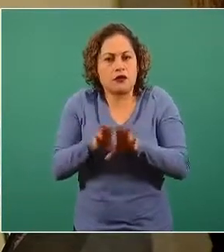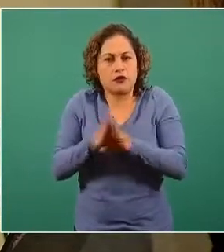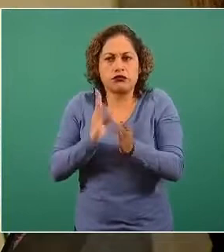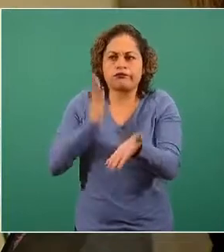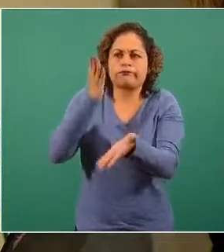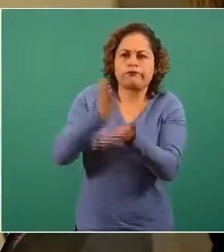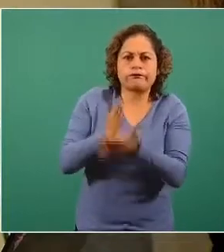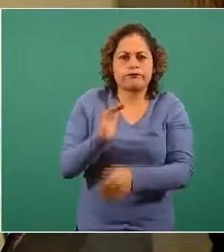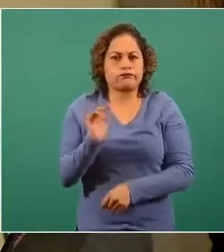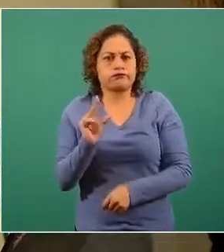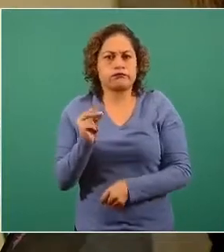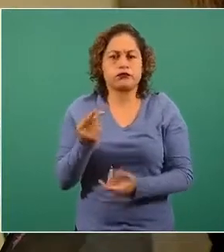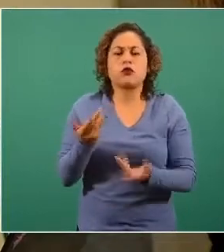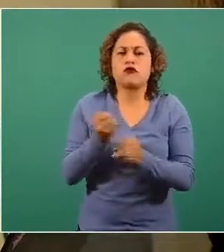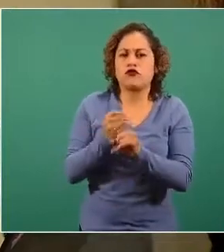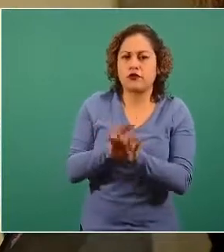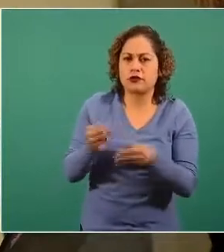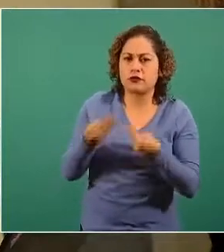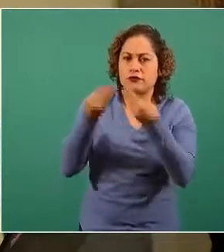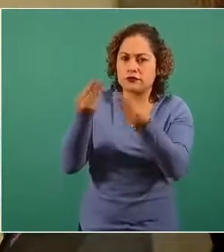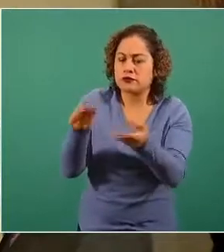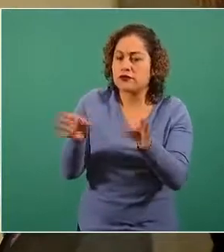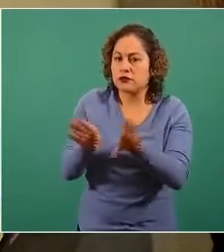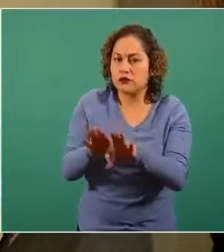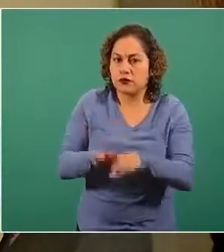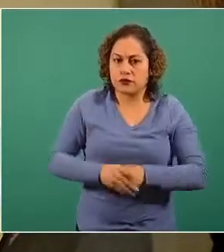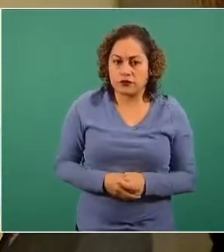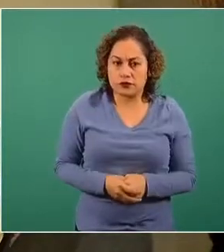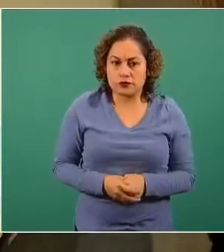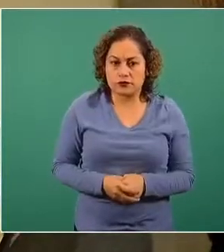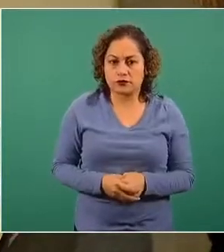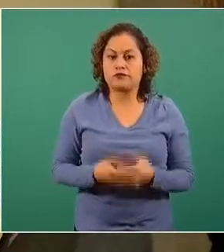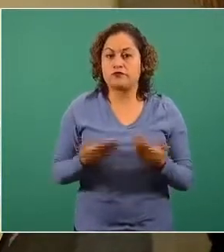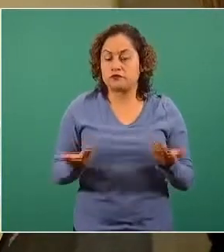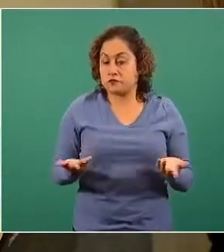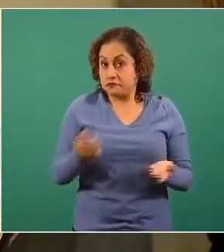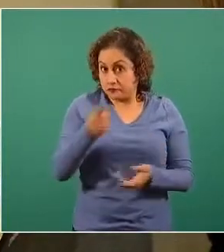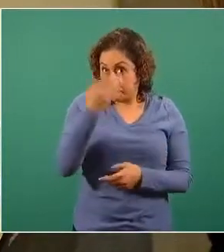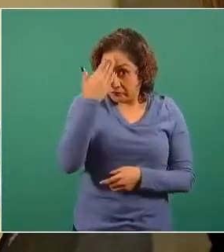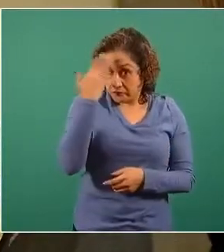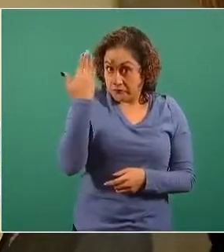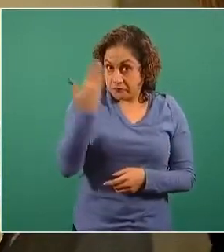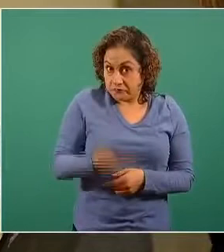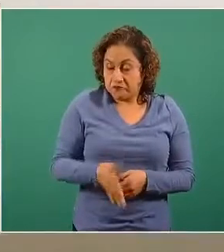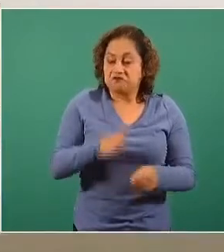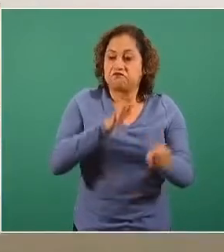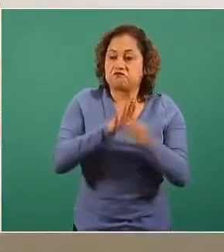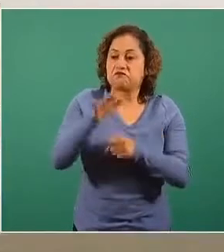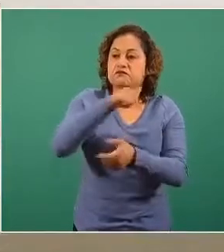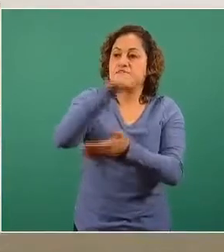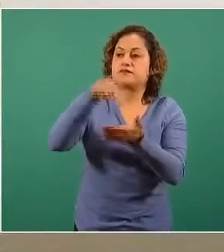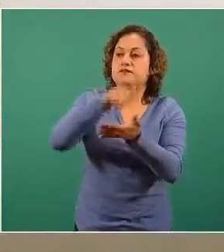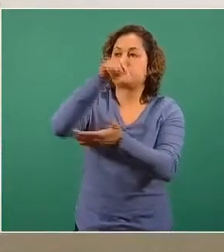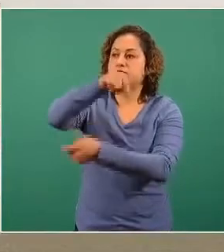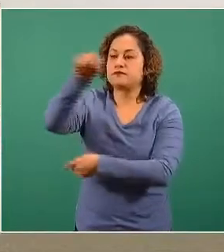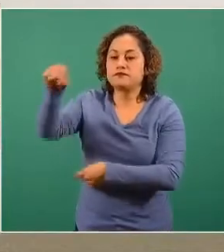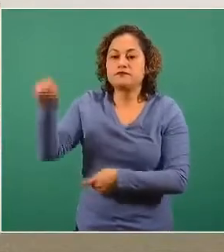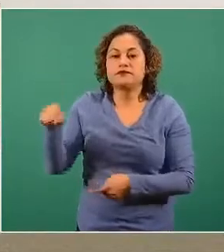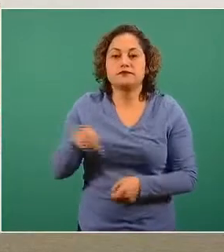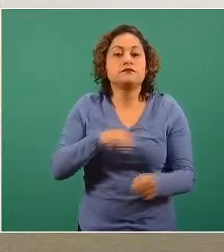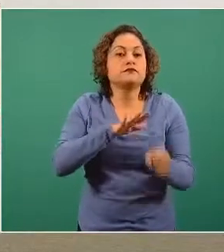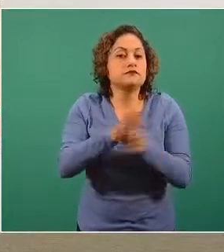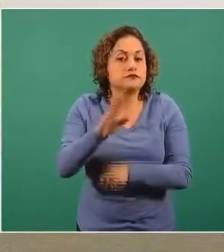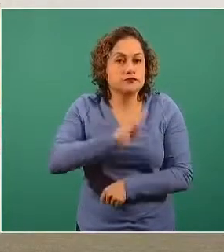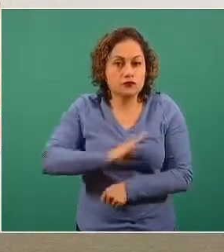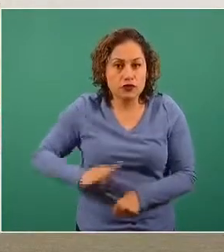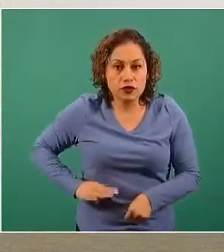pues de vacunación, en esta primera etapa. ¿Cuáles son esos municipios y qué tiene que hacer la gente que o